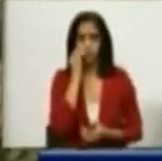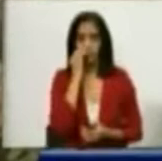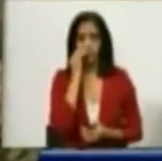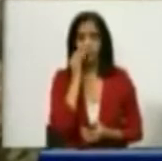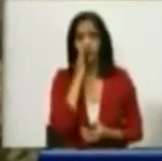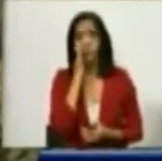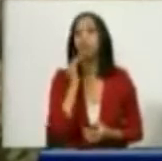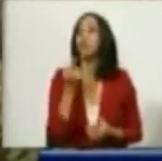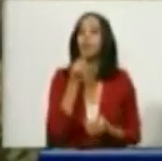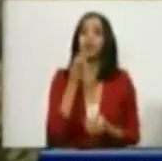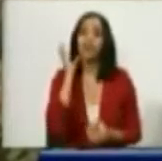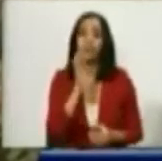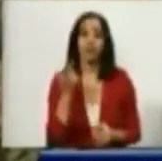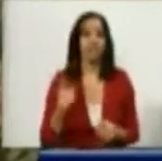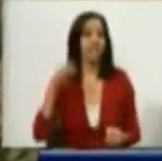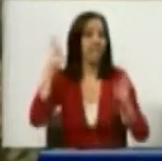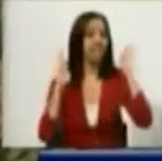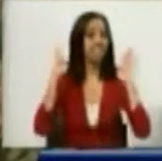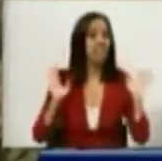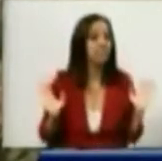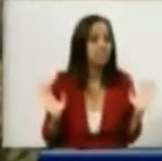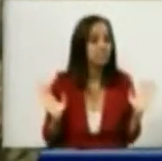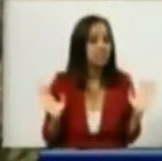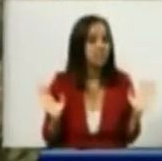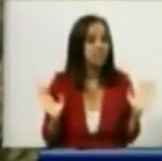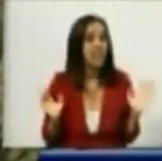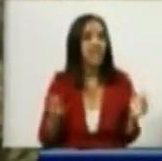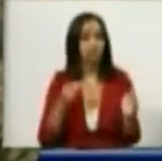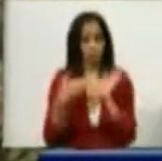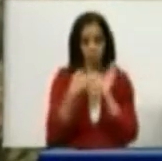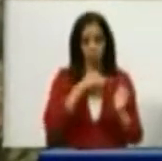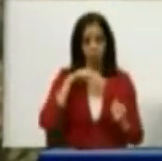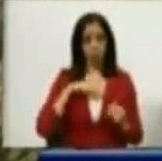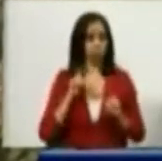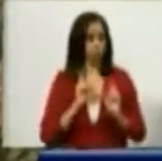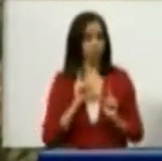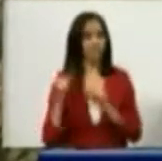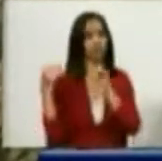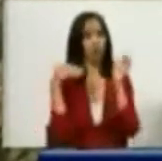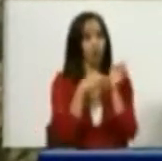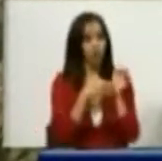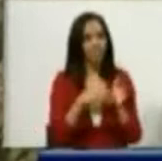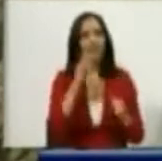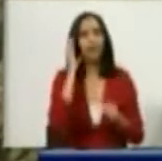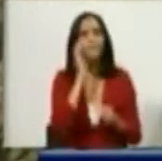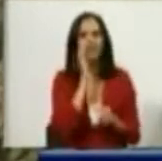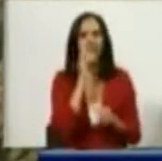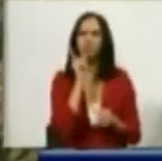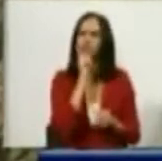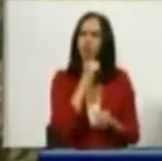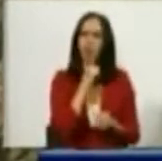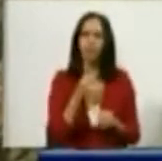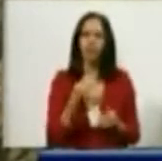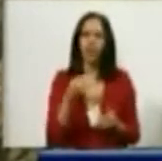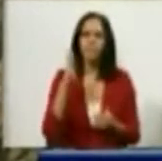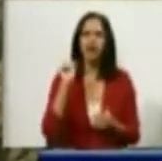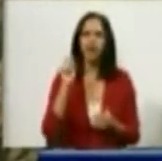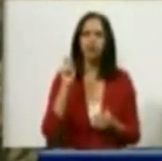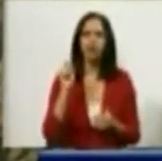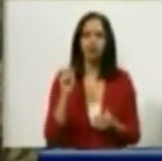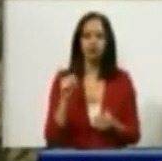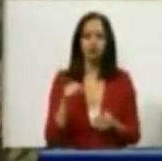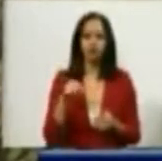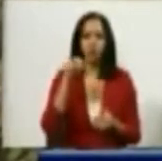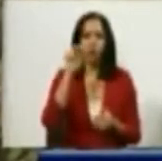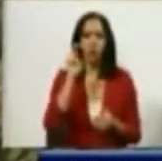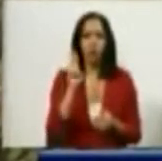candidato contra nosotros eso es contra capriles contra cómo se llama este tipo que se llama de barutate que sea